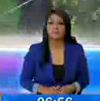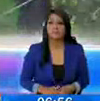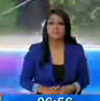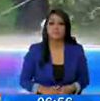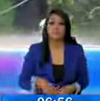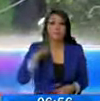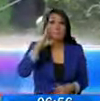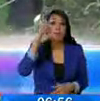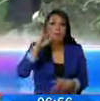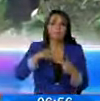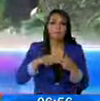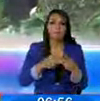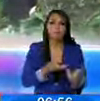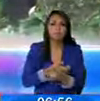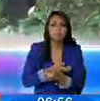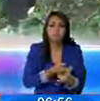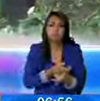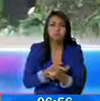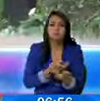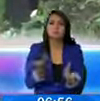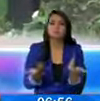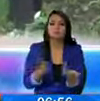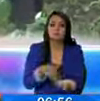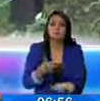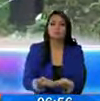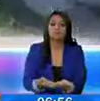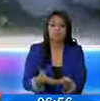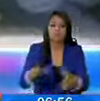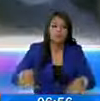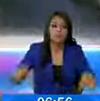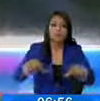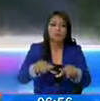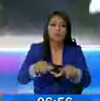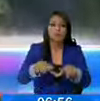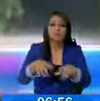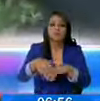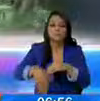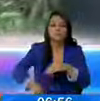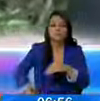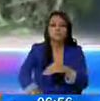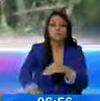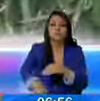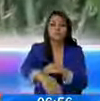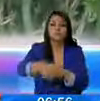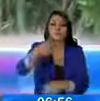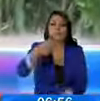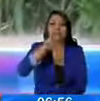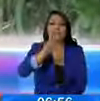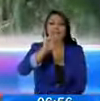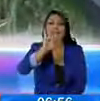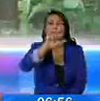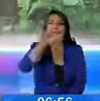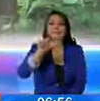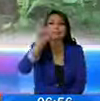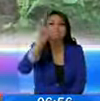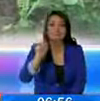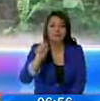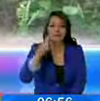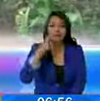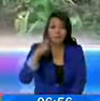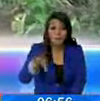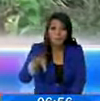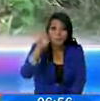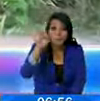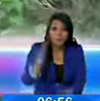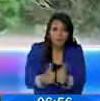Policías y bomberos del sector acudieron a este lugar, conocido como la Quebrada de Guillén, para recuperar el cuerpo que fue localizado junto a